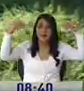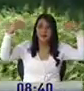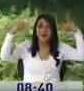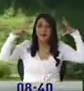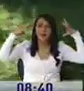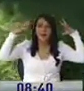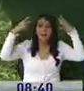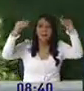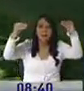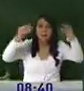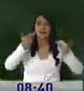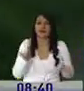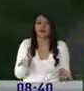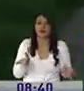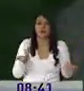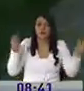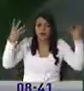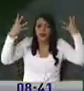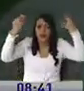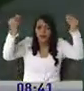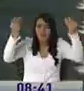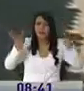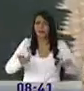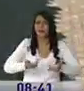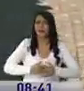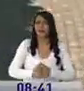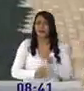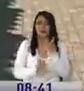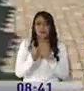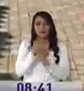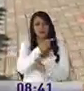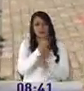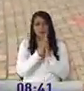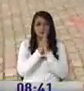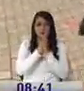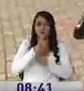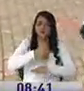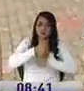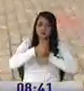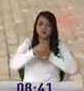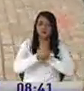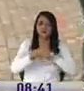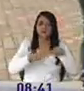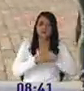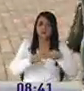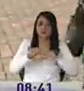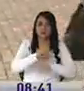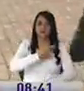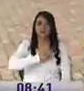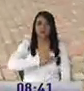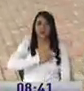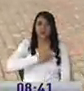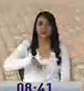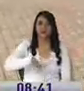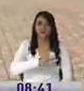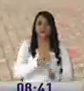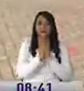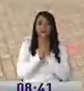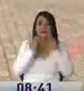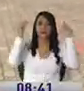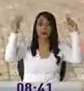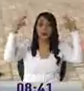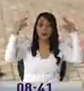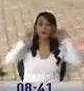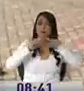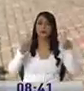excusa los vecinos obviamente acuden a las autoridades a las administraciones zonales para pedir la luminaria sin embargo no hay una